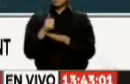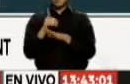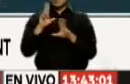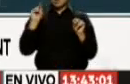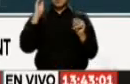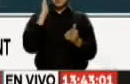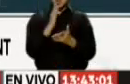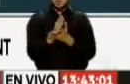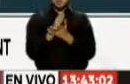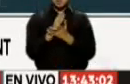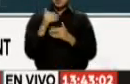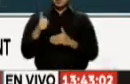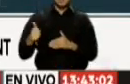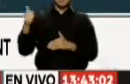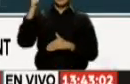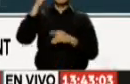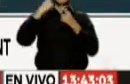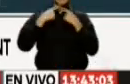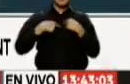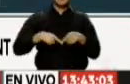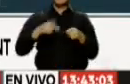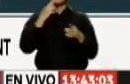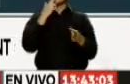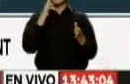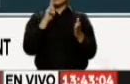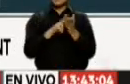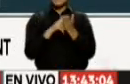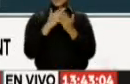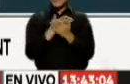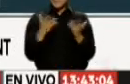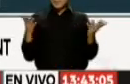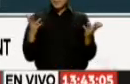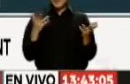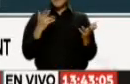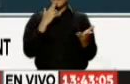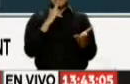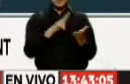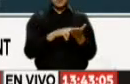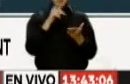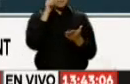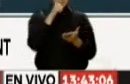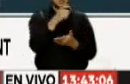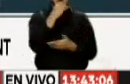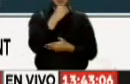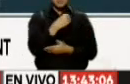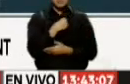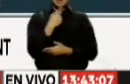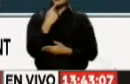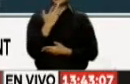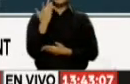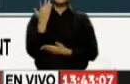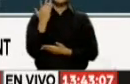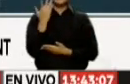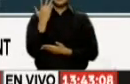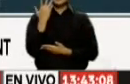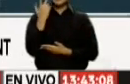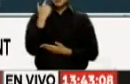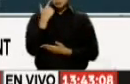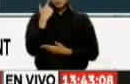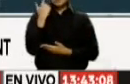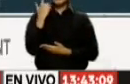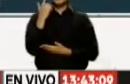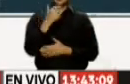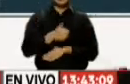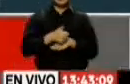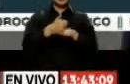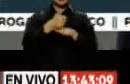contra. El tribunal indicó en un breve comunicado que había recibido una notificación de la fiscalía en el que se le informaba sobre el paso dado por el